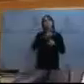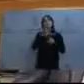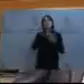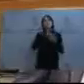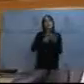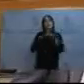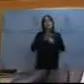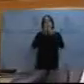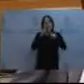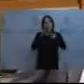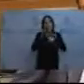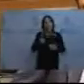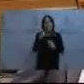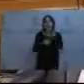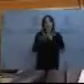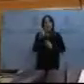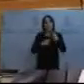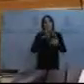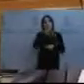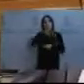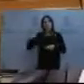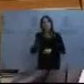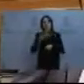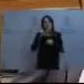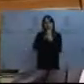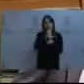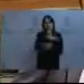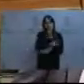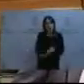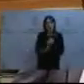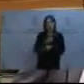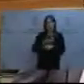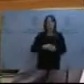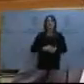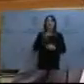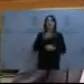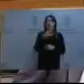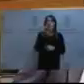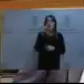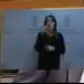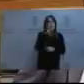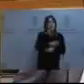trimestre. Y ahí vemos que el desempleo juvenil en Asturias es del